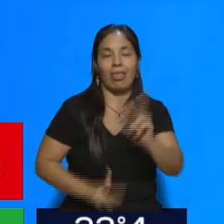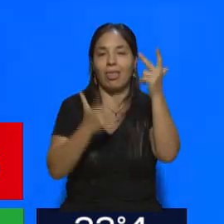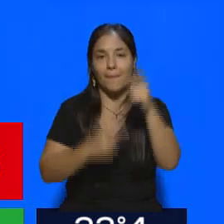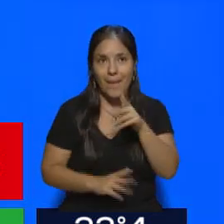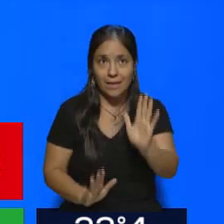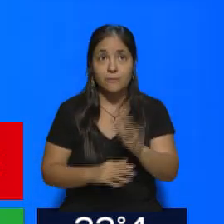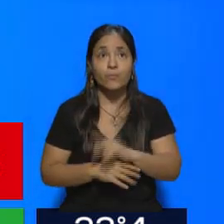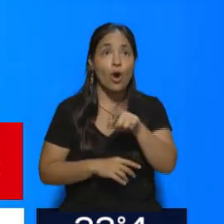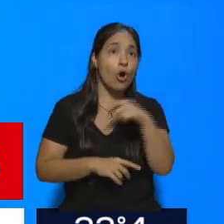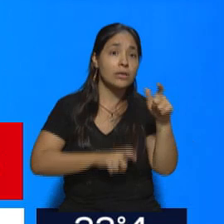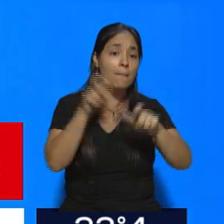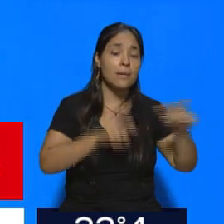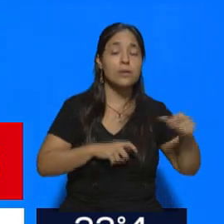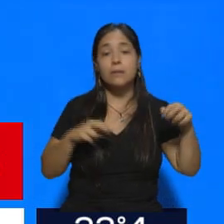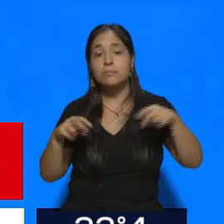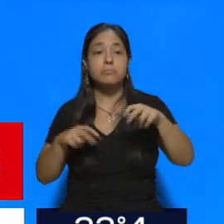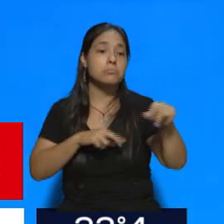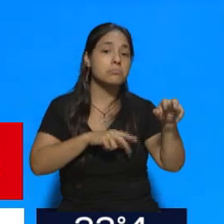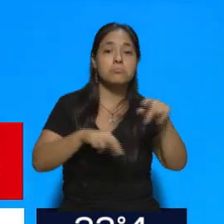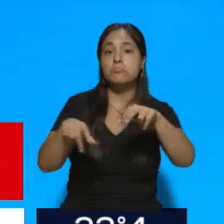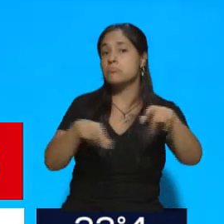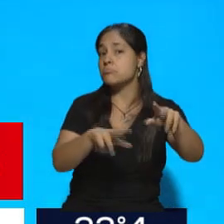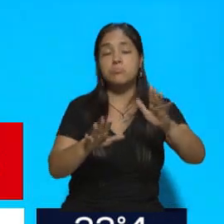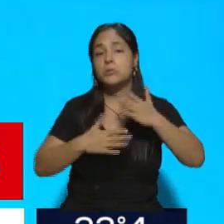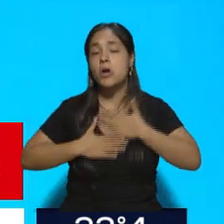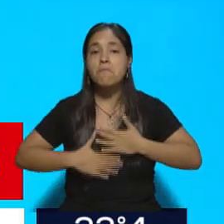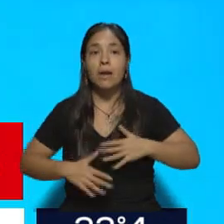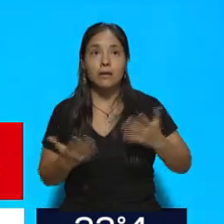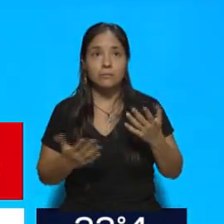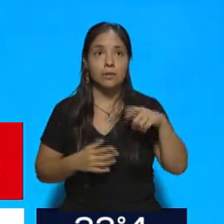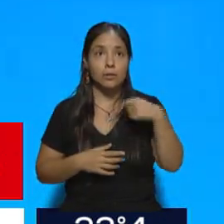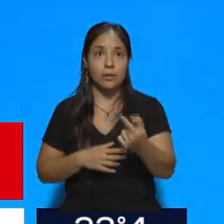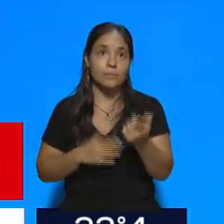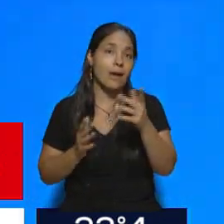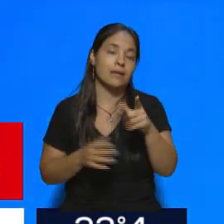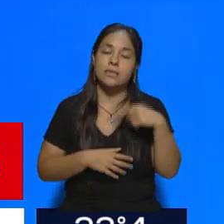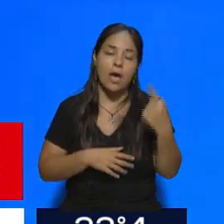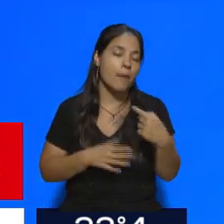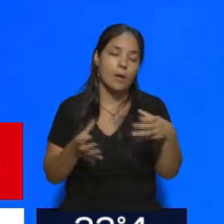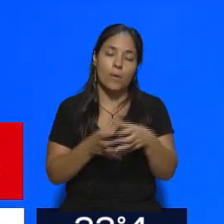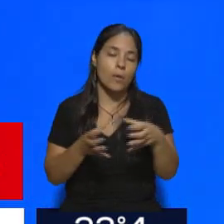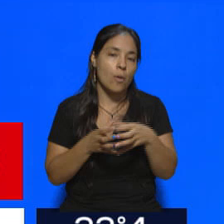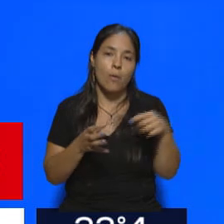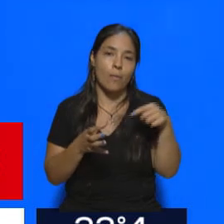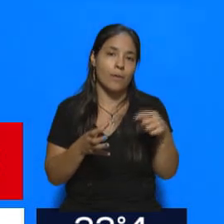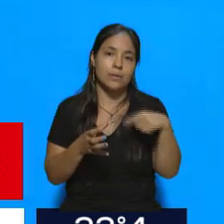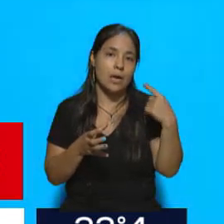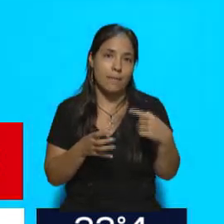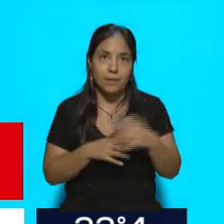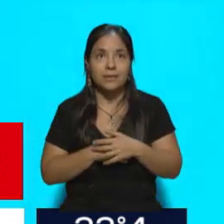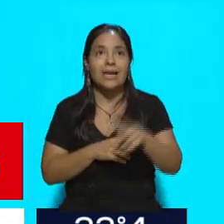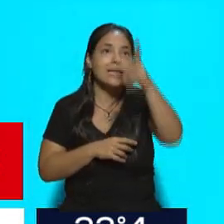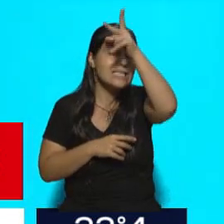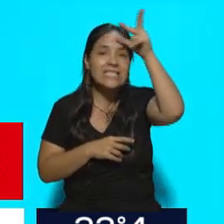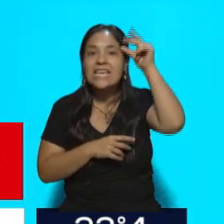gente. Si la otra gente va intentando ingresar a un partido de fútbol. Pero bueno, el grupito de siempre, que no es exclusividad del fútbol